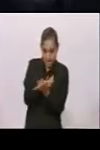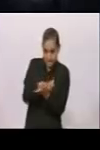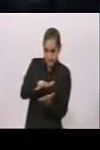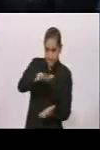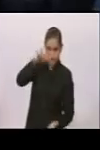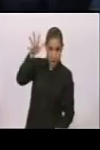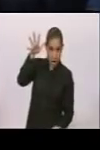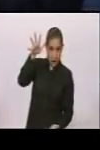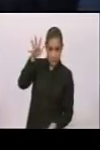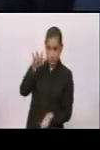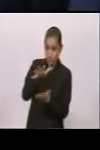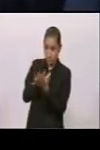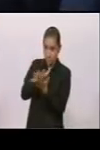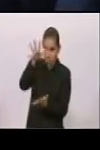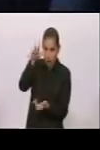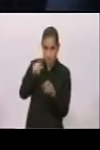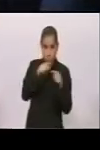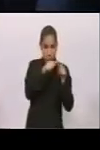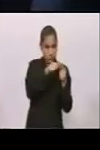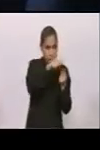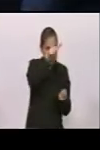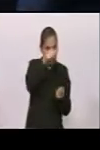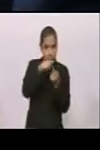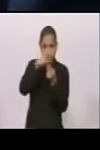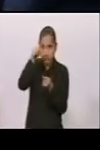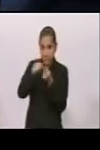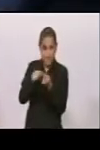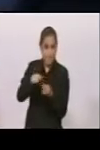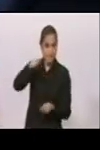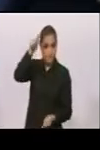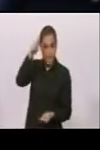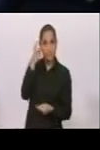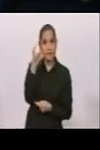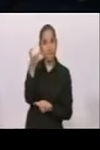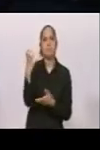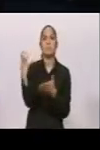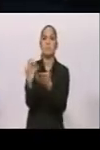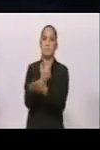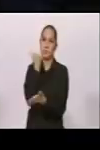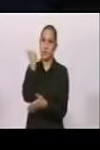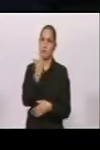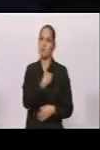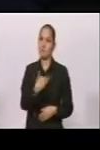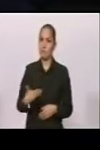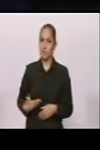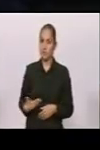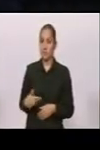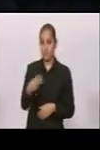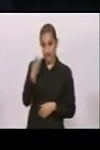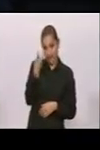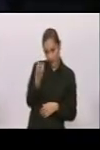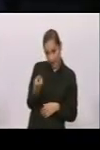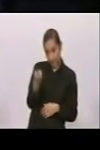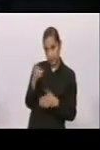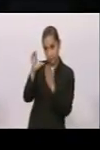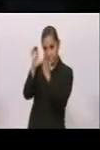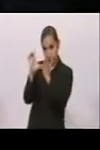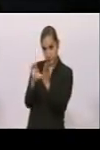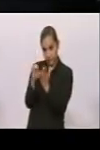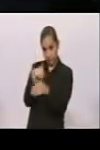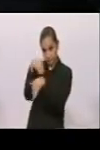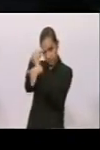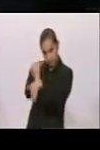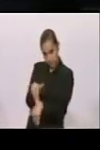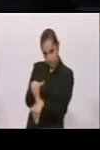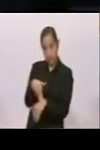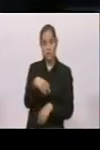votos obtiene del electorado. Así, con esta resolución, el Tribunal Electoral